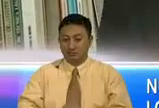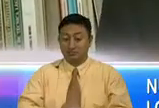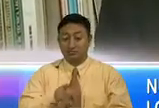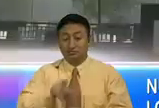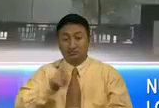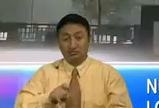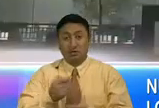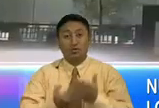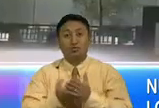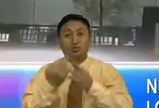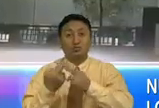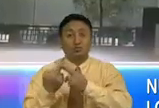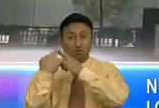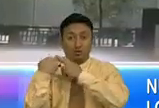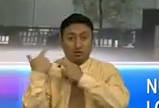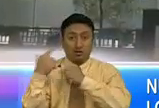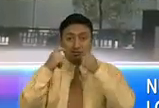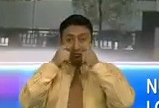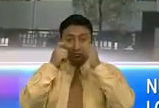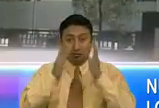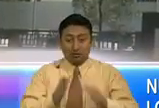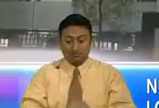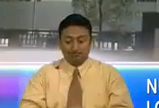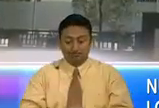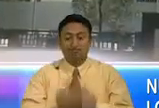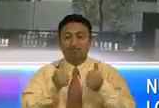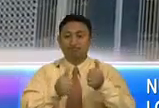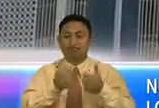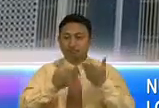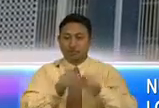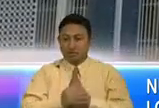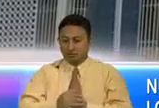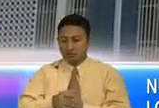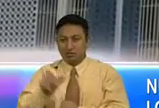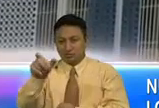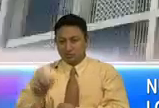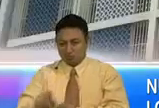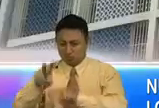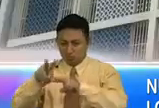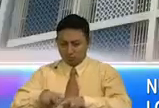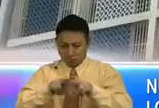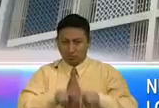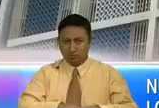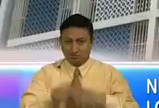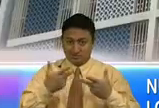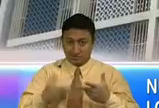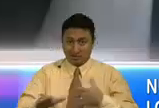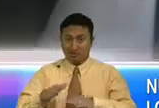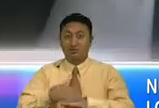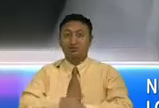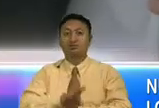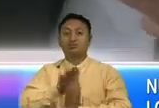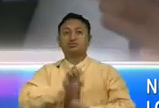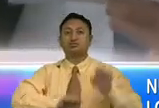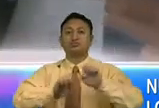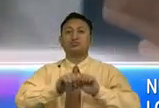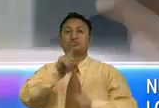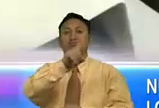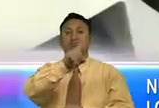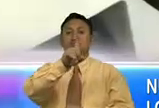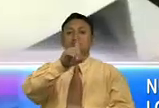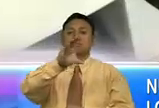fiscal. Una vez que se validen a los candidatos para la designación del fiscal general del Estado, se los evaluará sobre 100 puntos y para